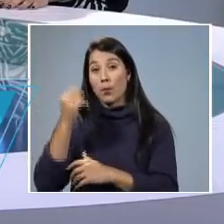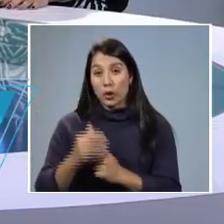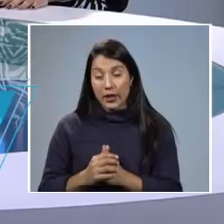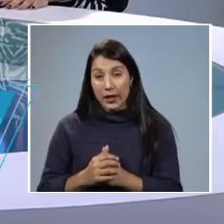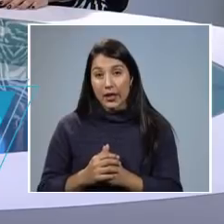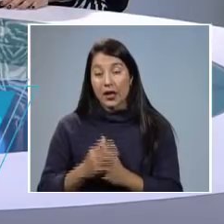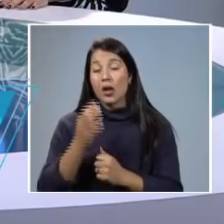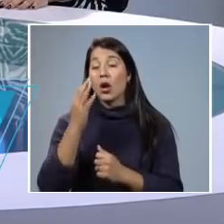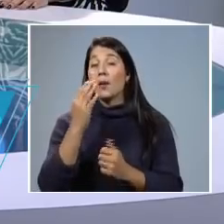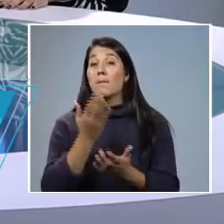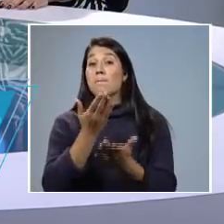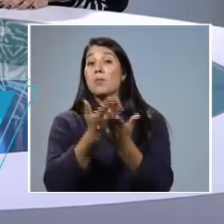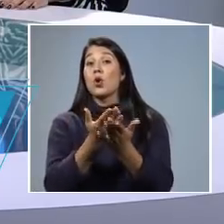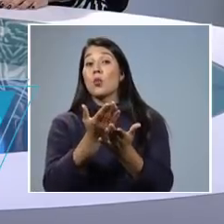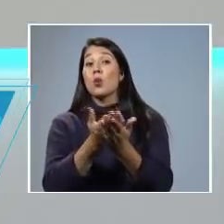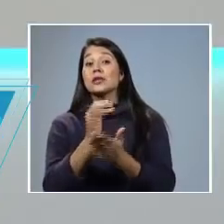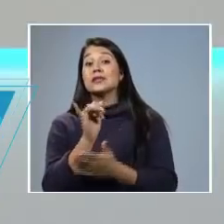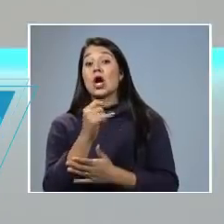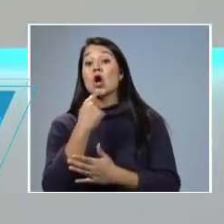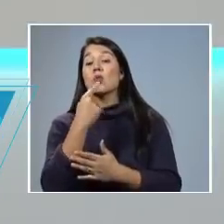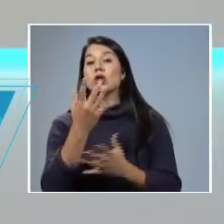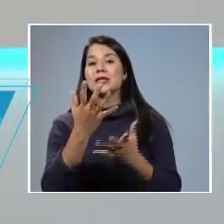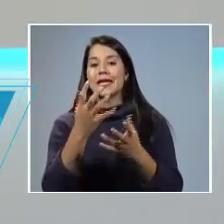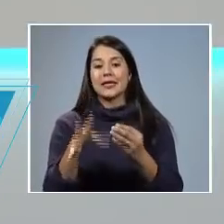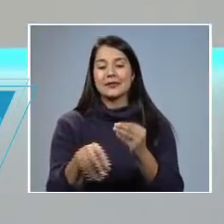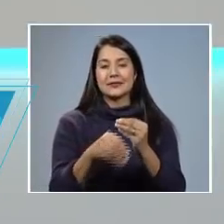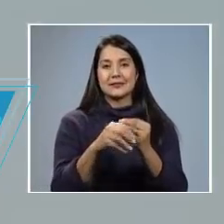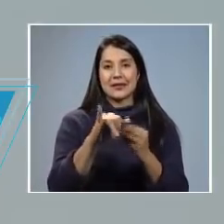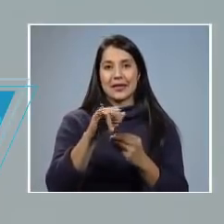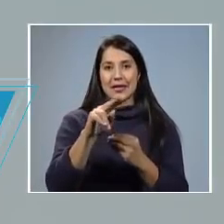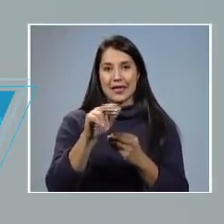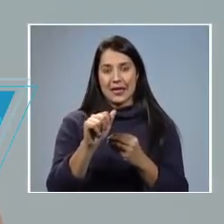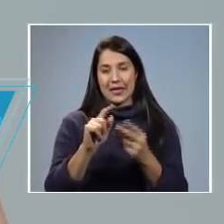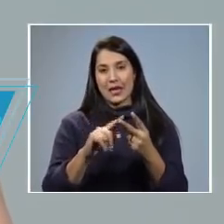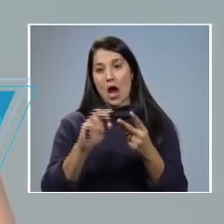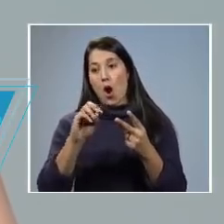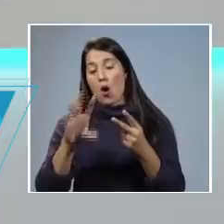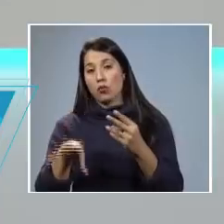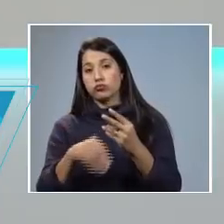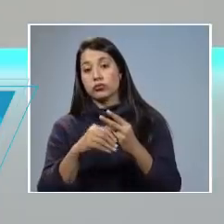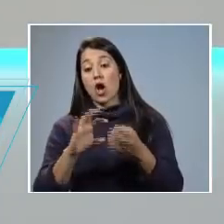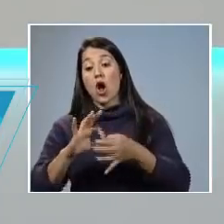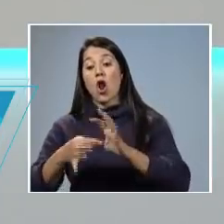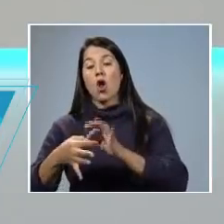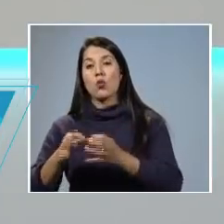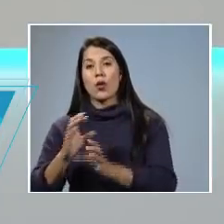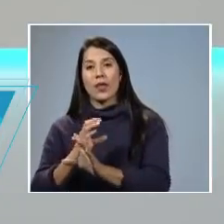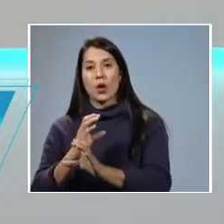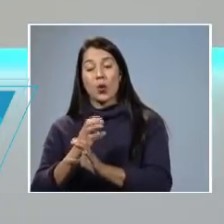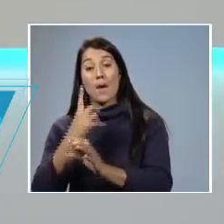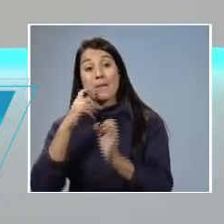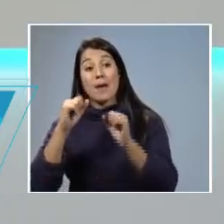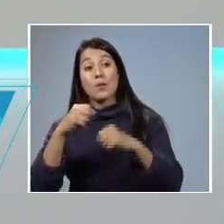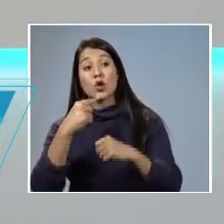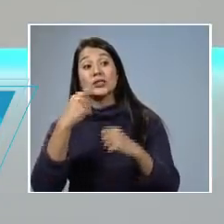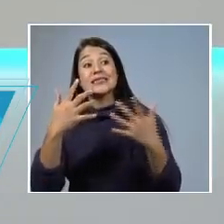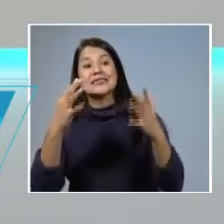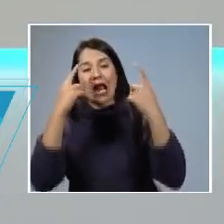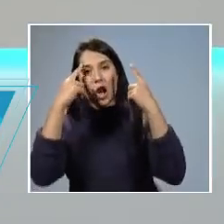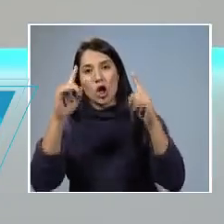como las que han planteado de incorporar al INA, por ejemplo, o incorporar las redes de cuidado para decir que llegamos